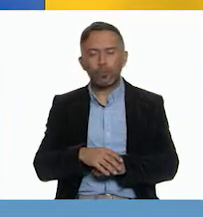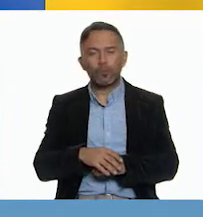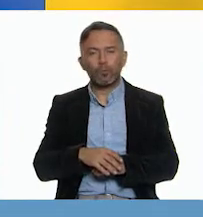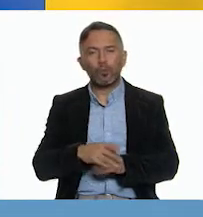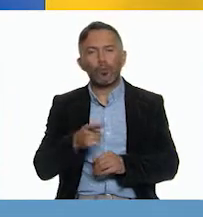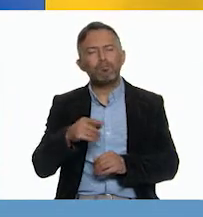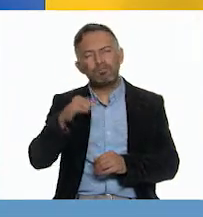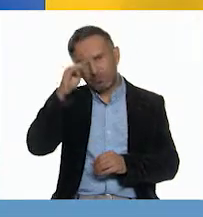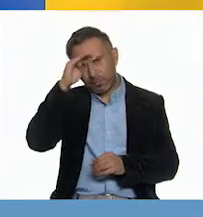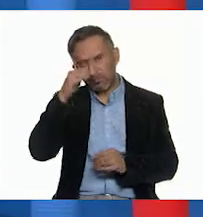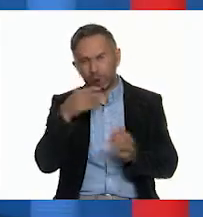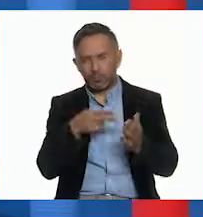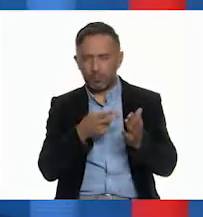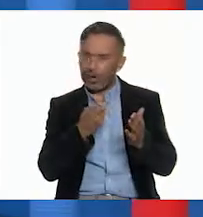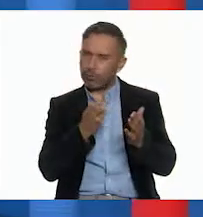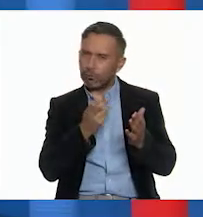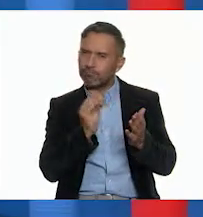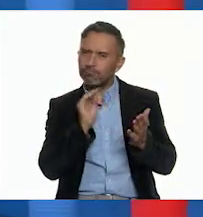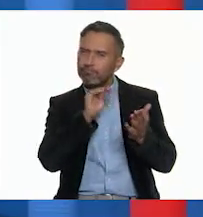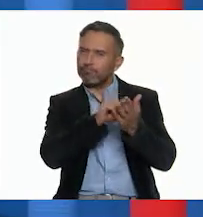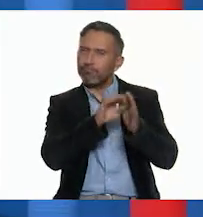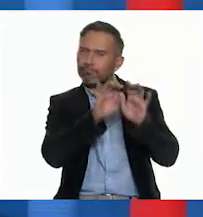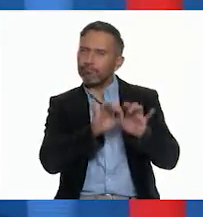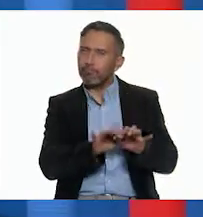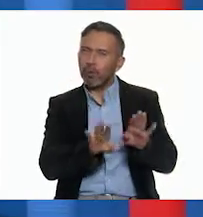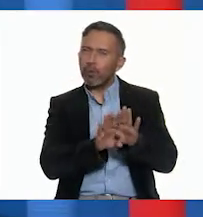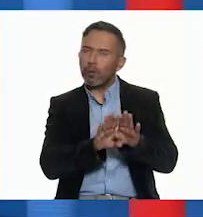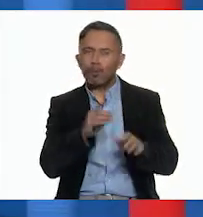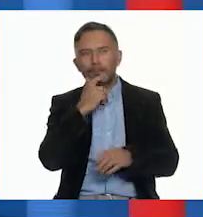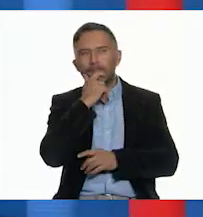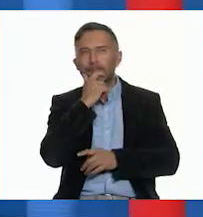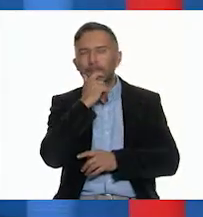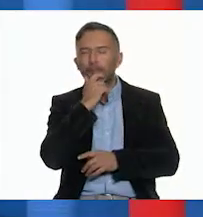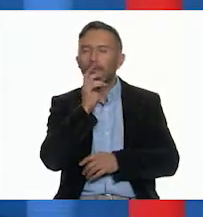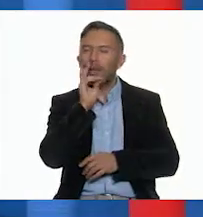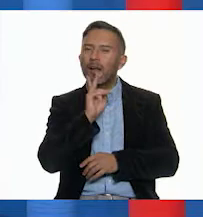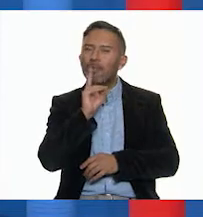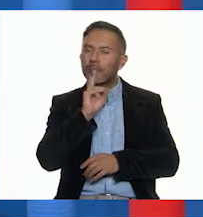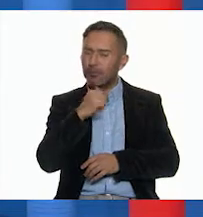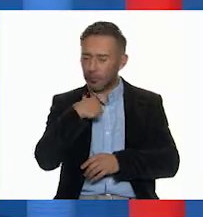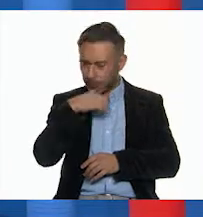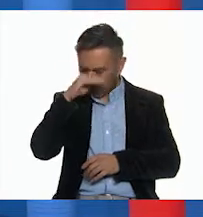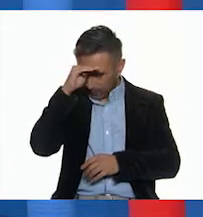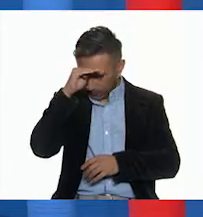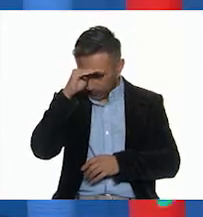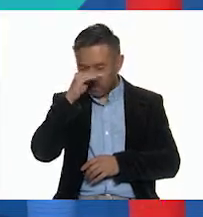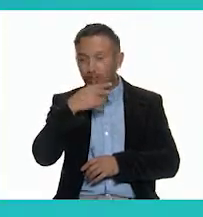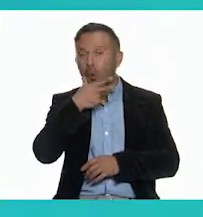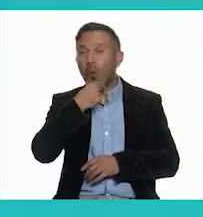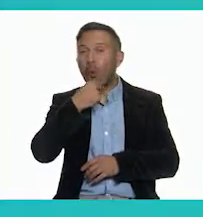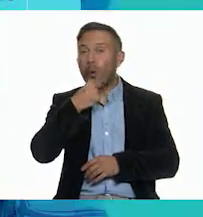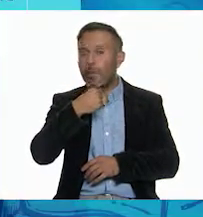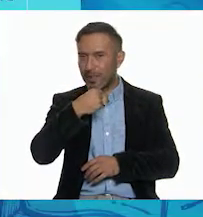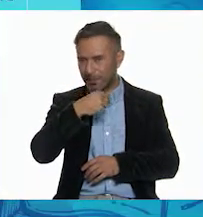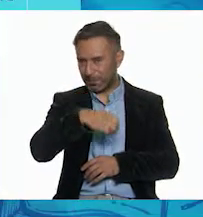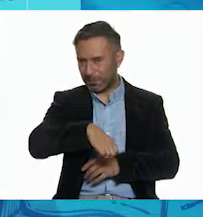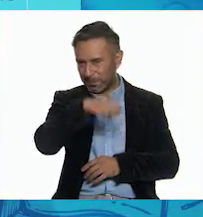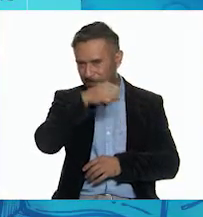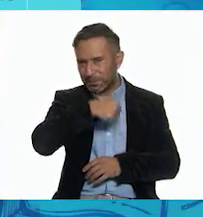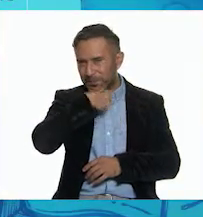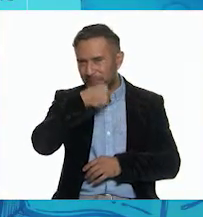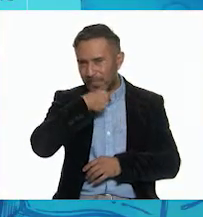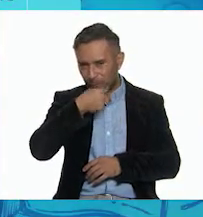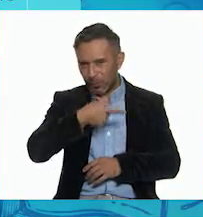esa parte? A ver, yo diría que el anciano del pueblo idea un plan para engañar a